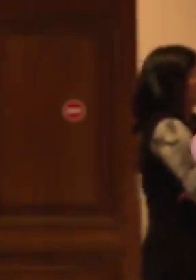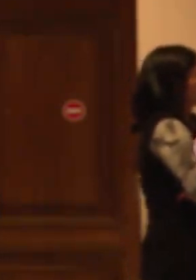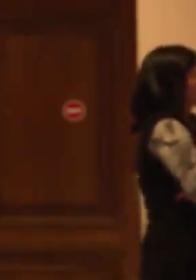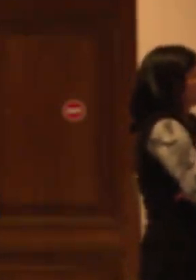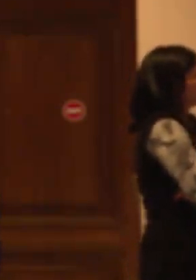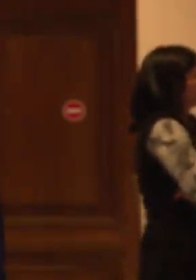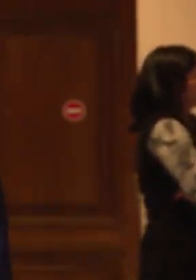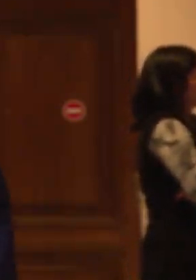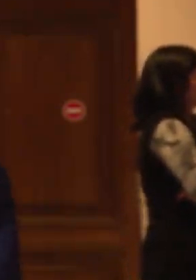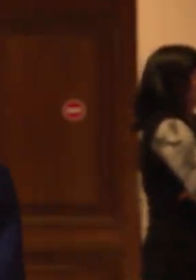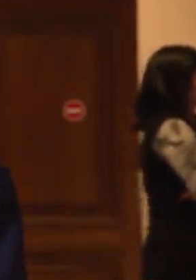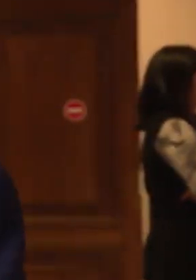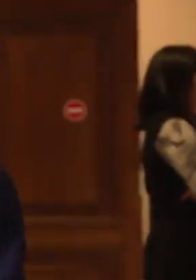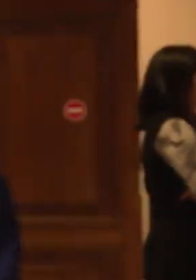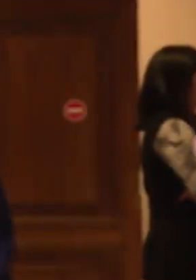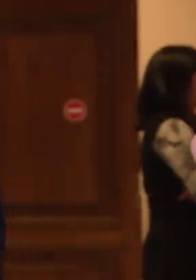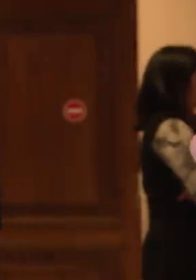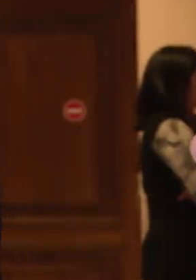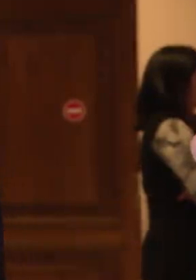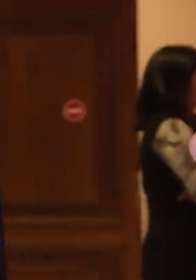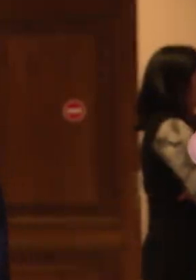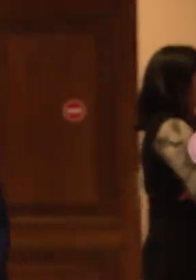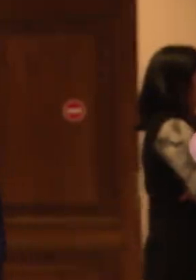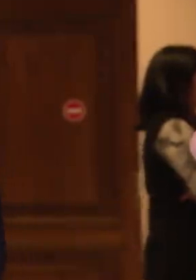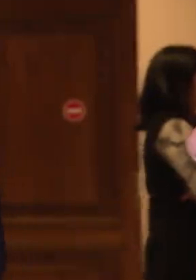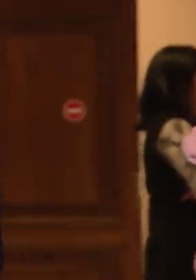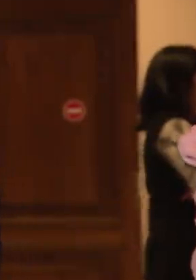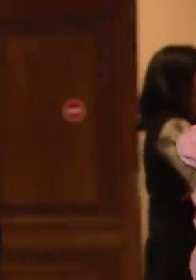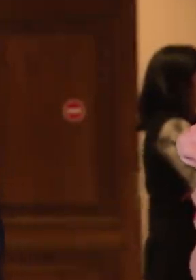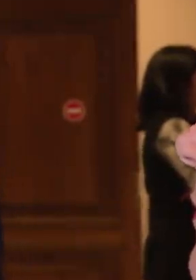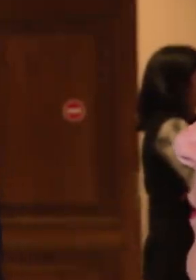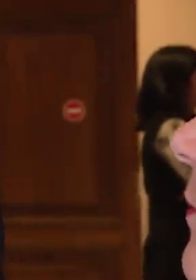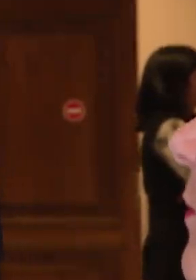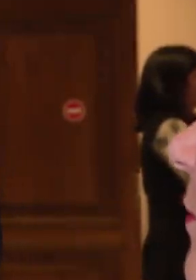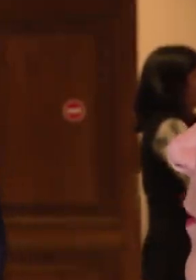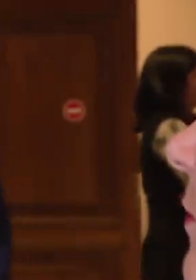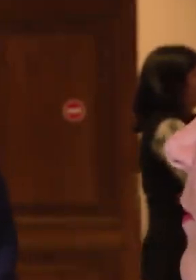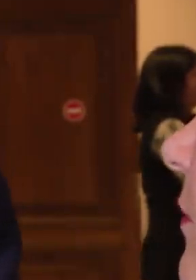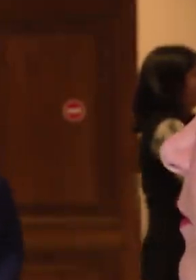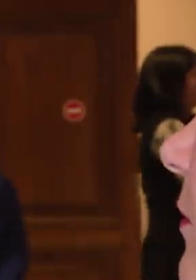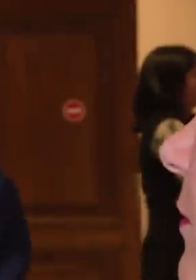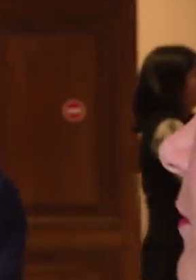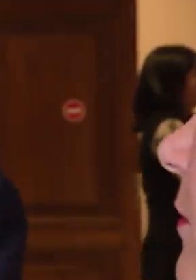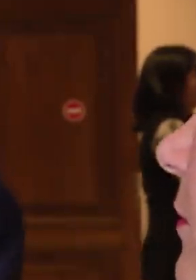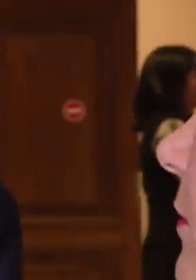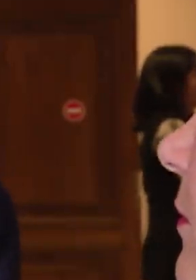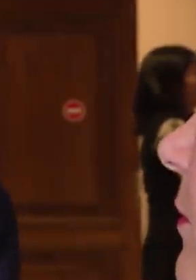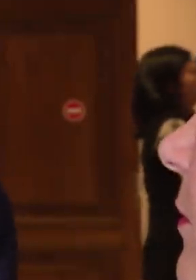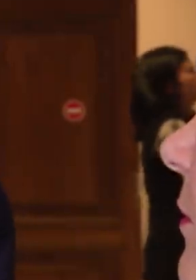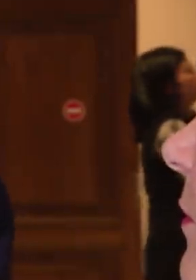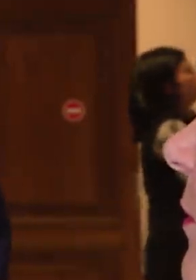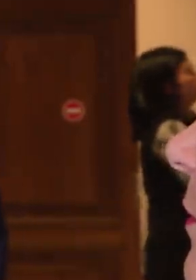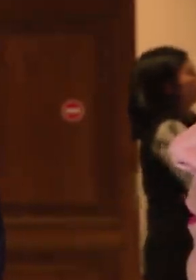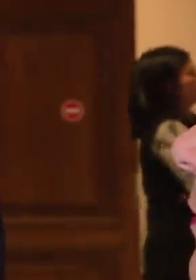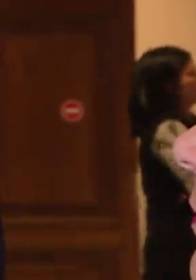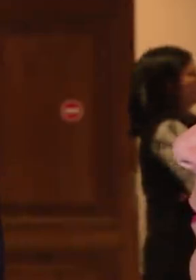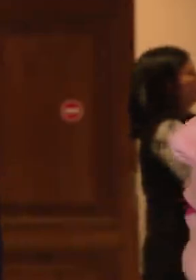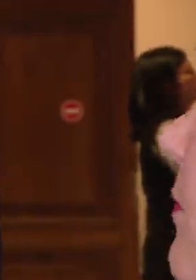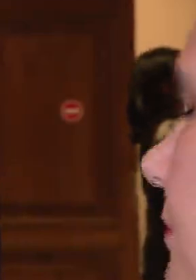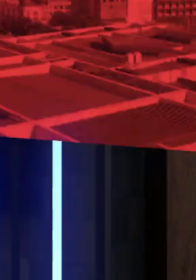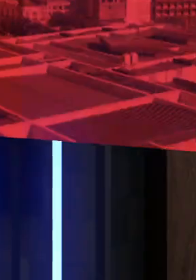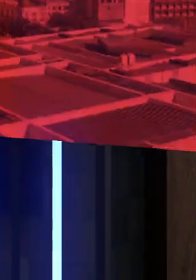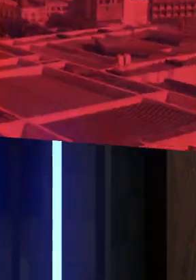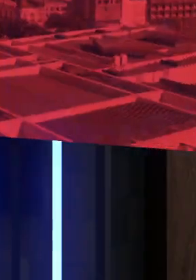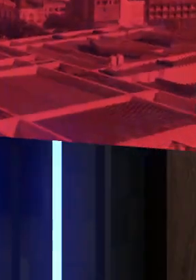nos sobrepongamos a esta lógica que a veces se instala en la sala, que es que tú estás con A o estás con B. Yo al menos creo que la realidad es en colores y no es en blanco y